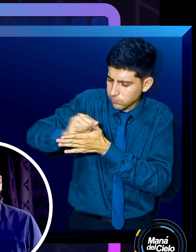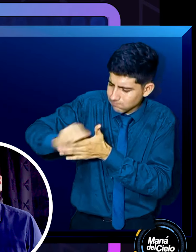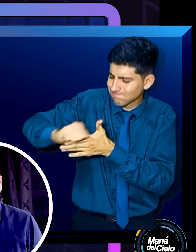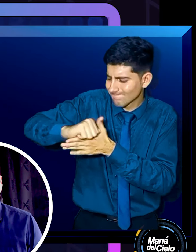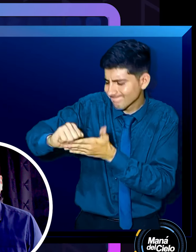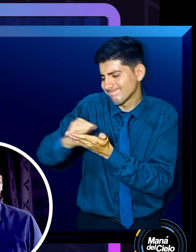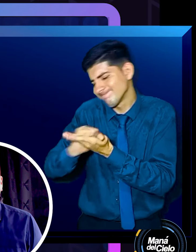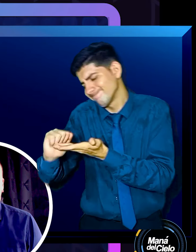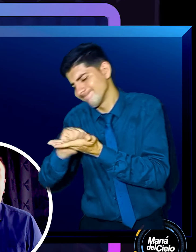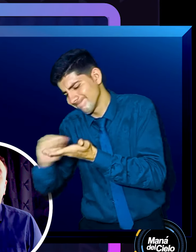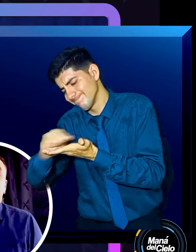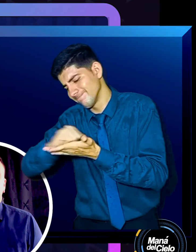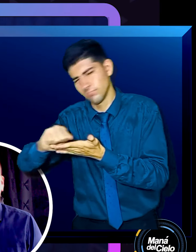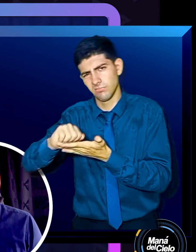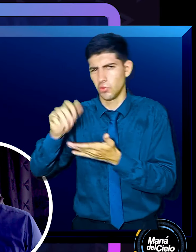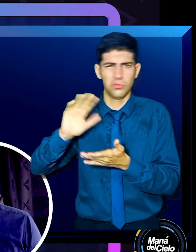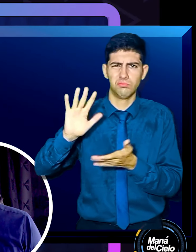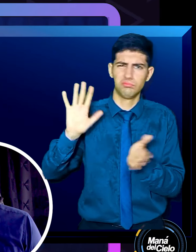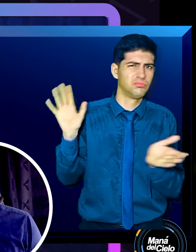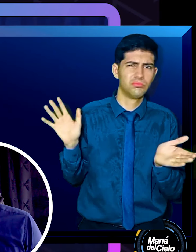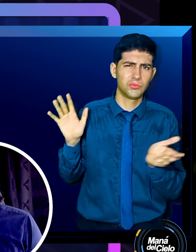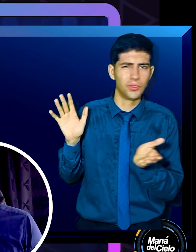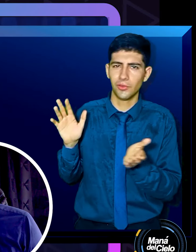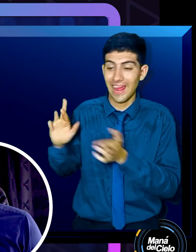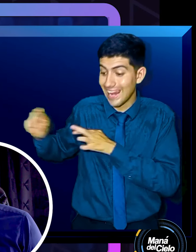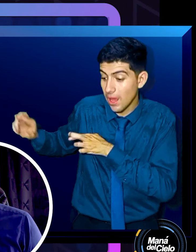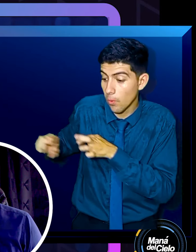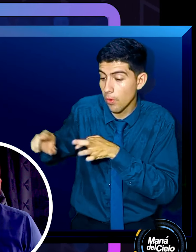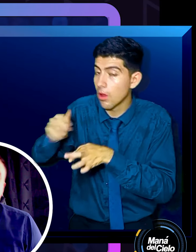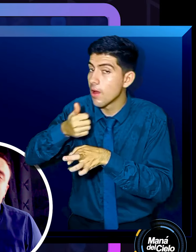así? La fuerza del agua.